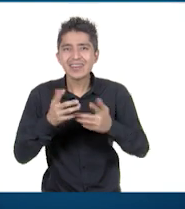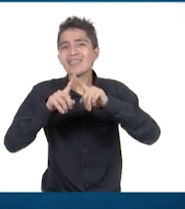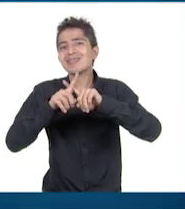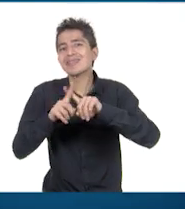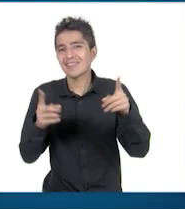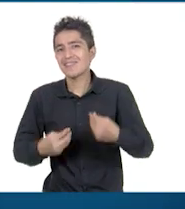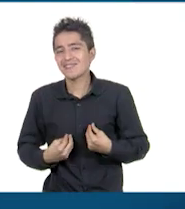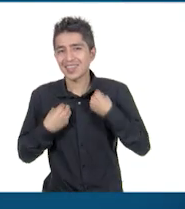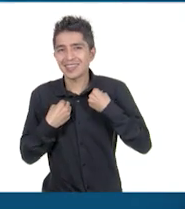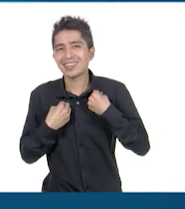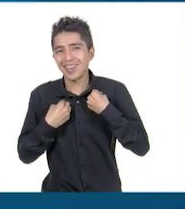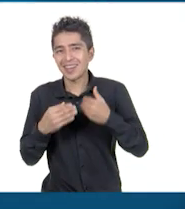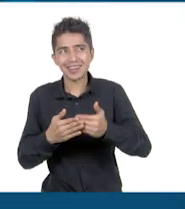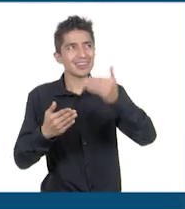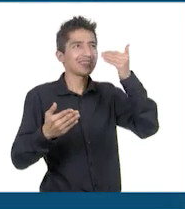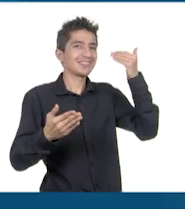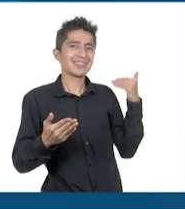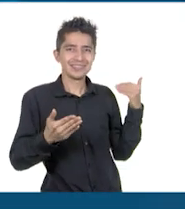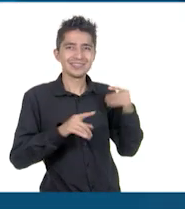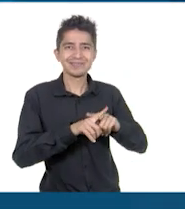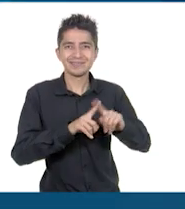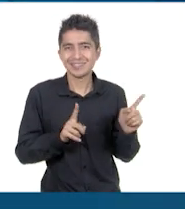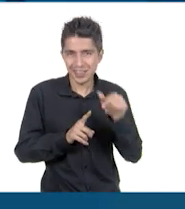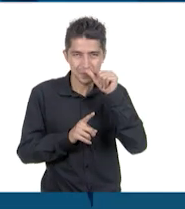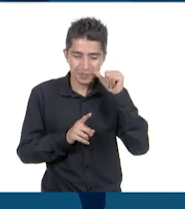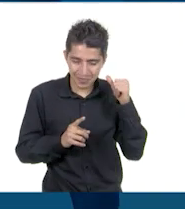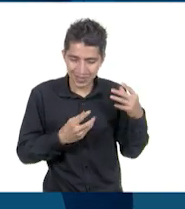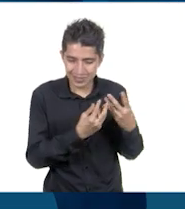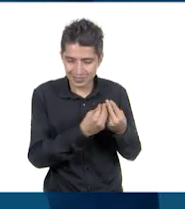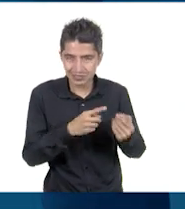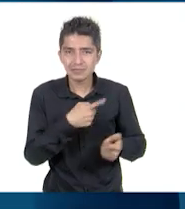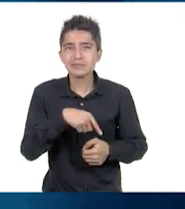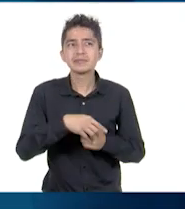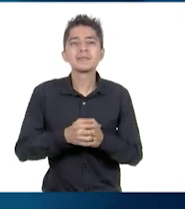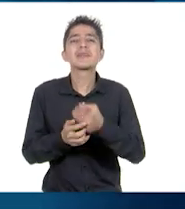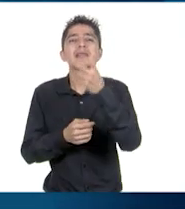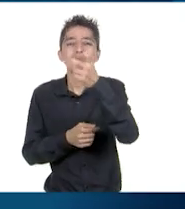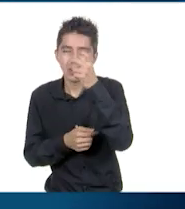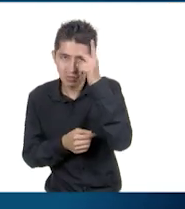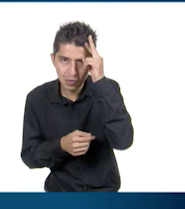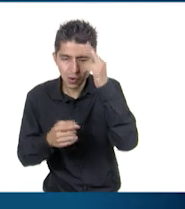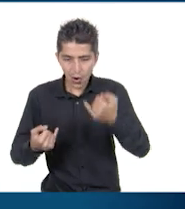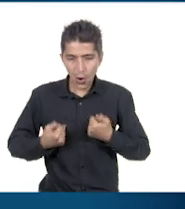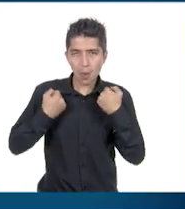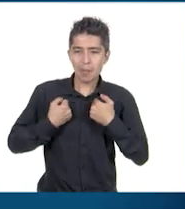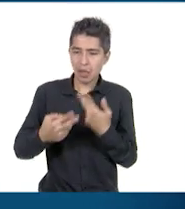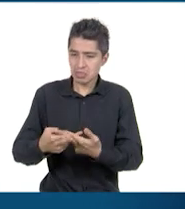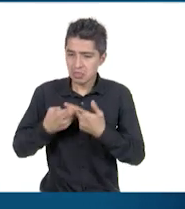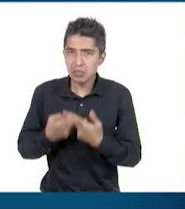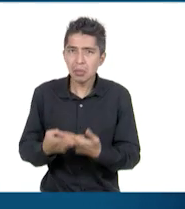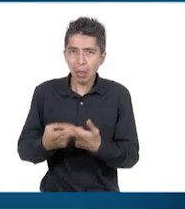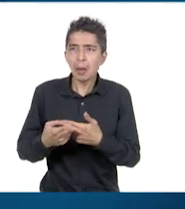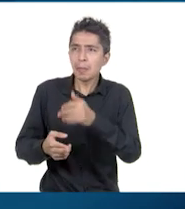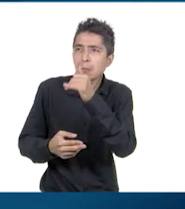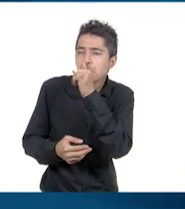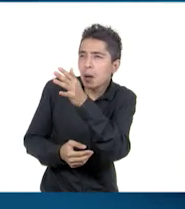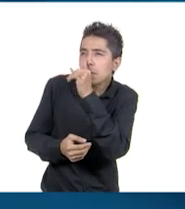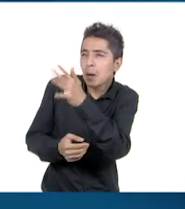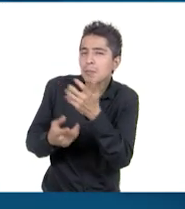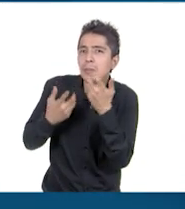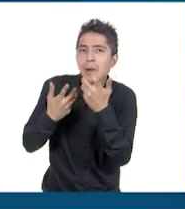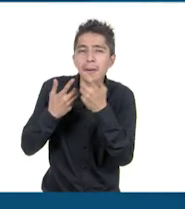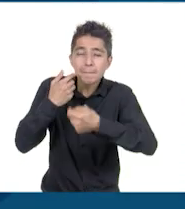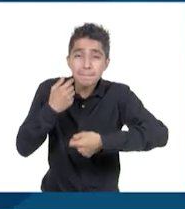contexto completamente diferente. Así, pasamos de ver a un Porfirio Díaz joven que lucha por primera vez en la